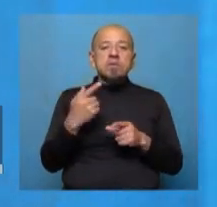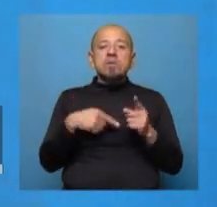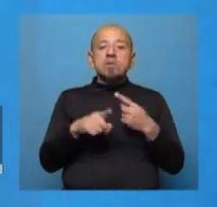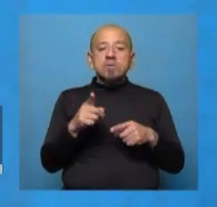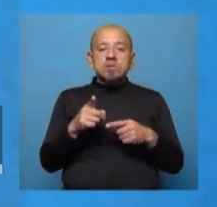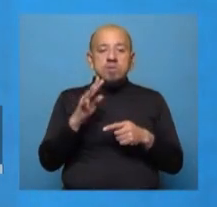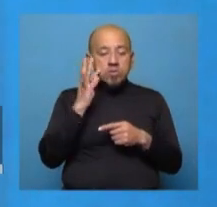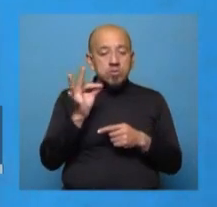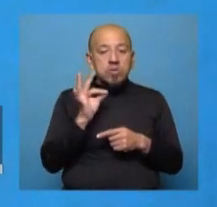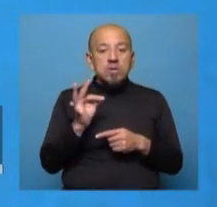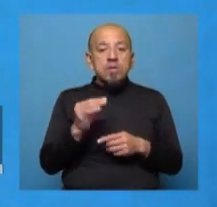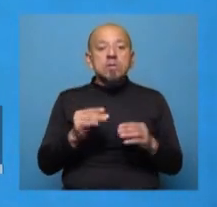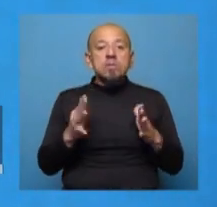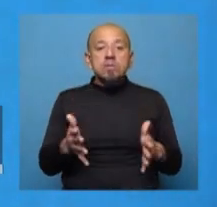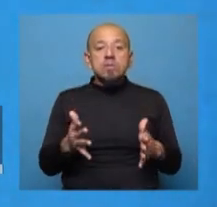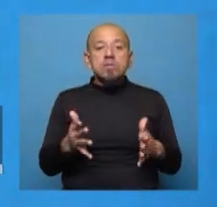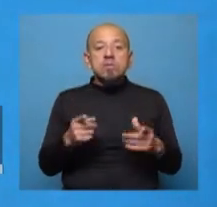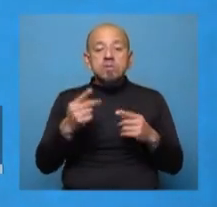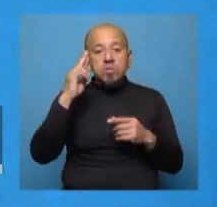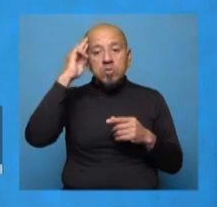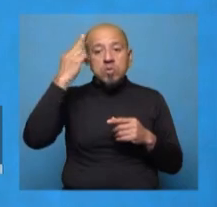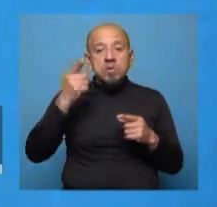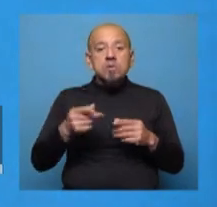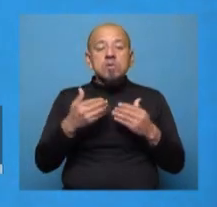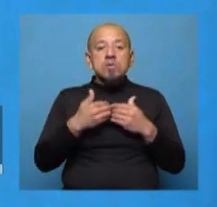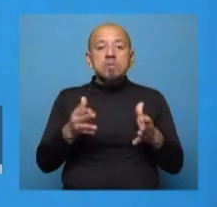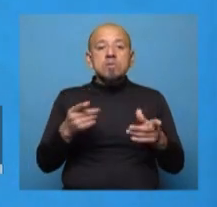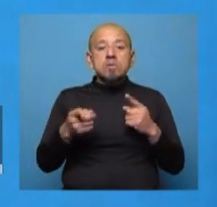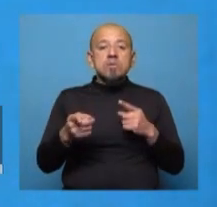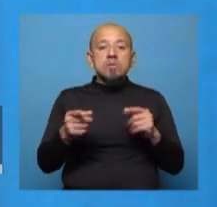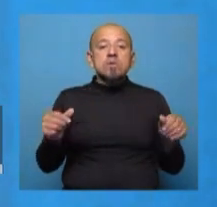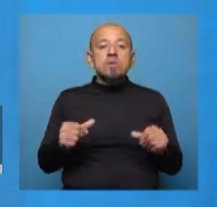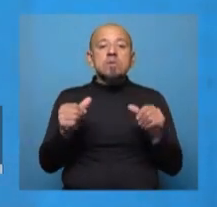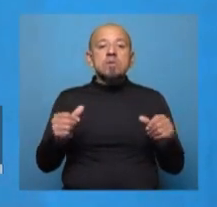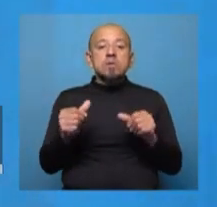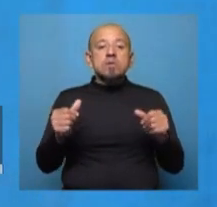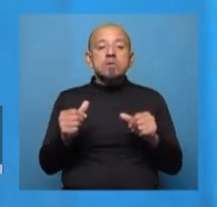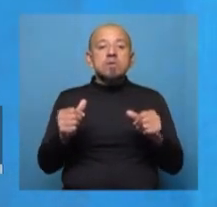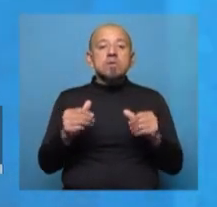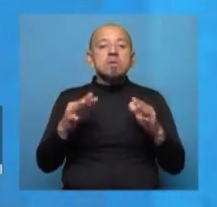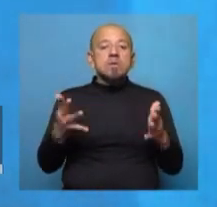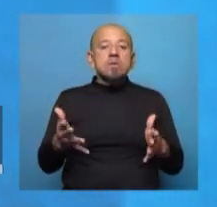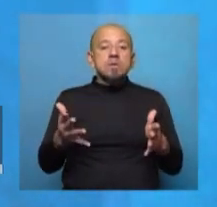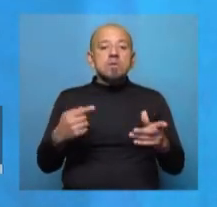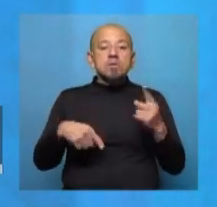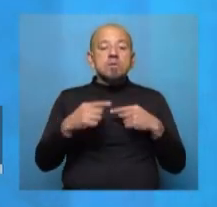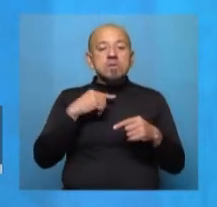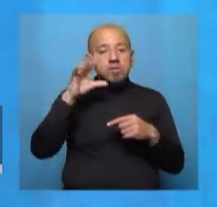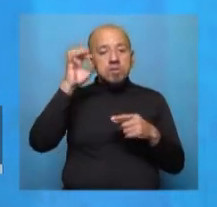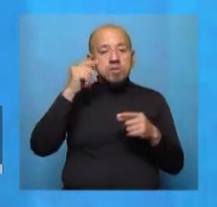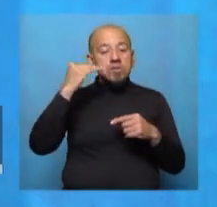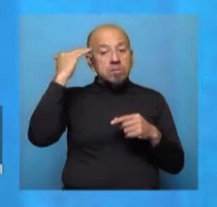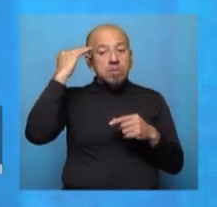gran oportunidad para que Uruguay empiece a recorrer un camino de celebración de recuerdo de